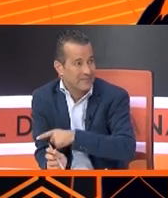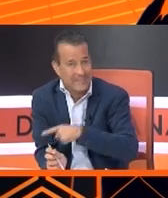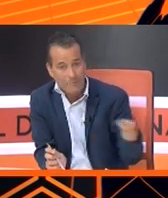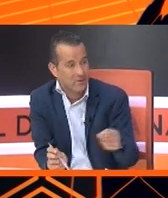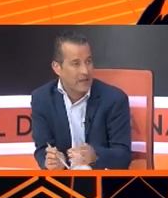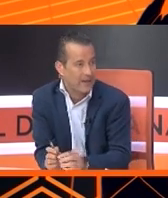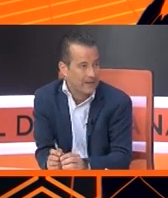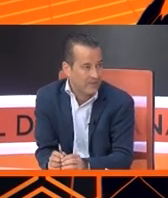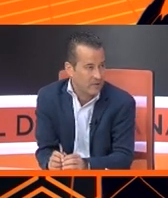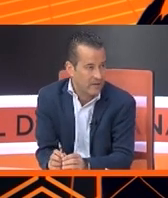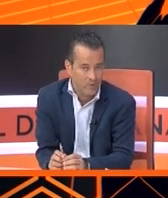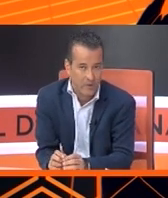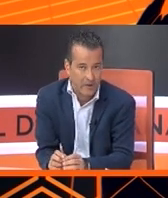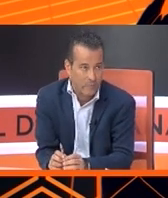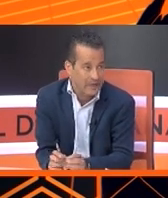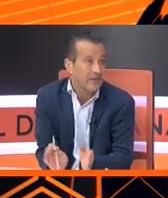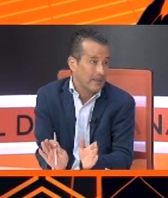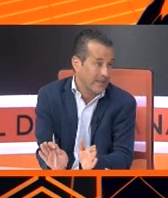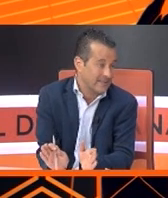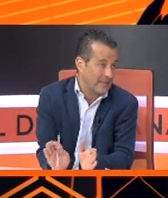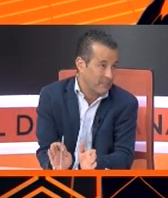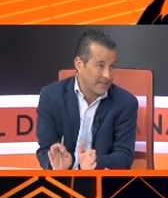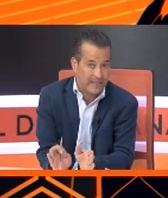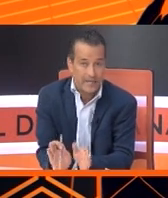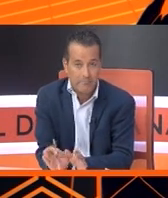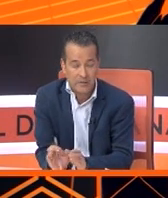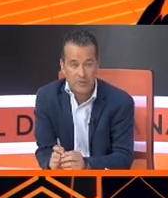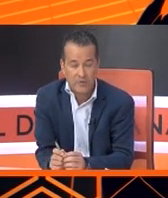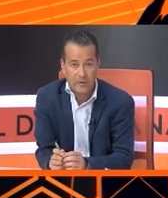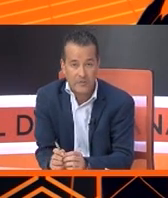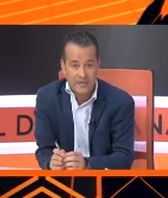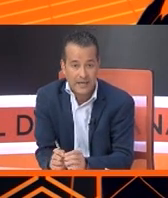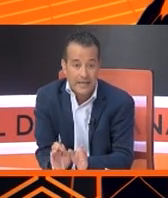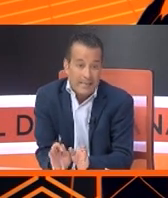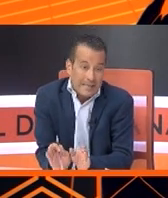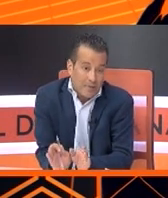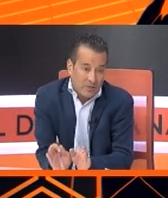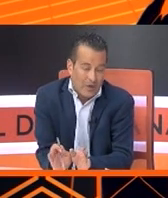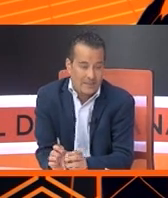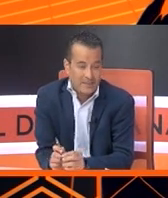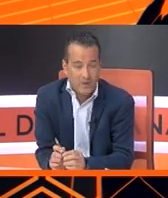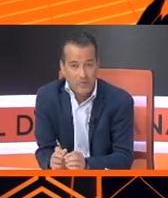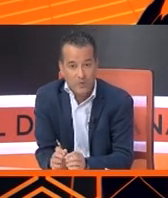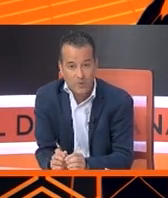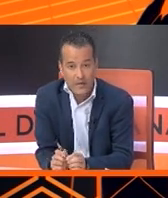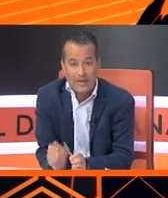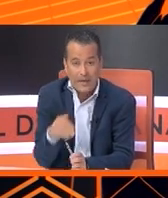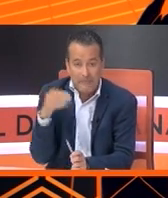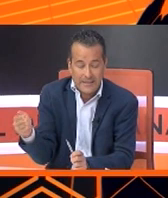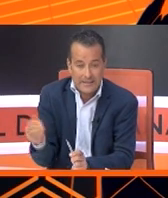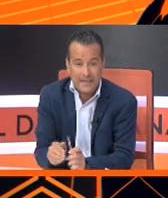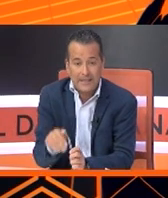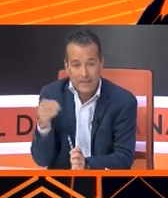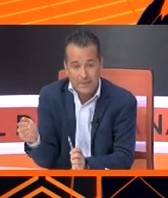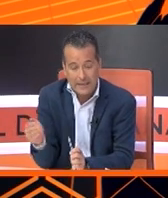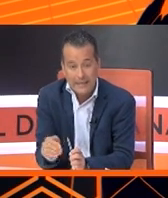contradice, tira por tierra las declaraciones del propio Conrado Domínguez, quiere decir que al parecer mintió en sede judicial, y yo tengo la sensación que el propio Torres le invita